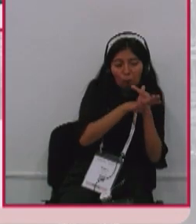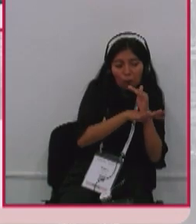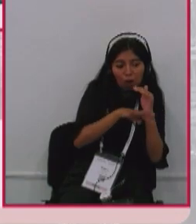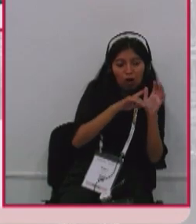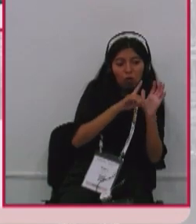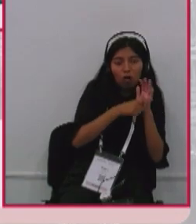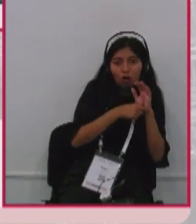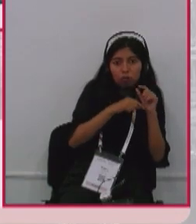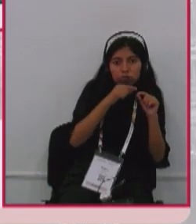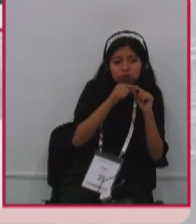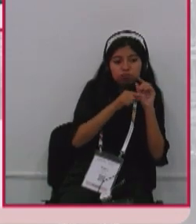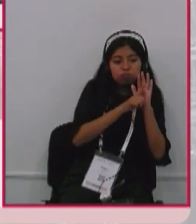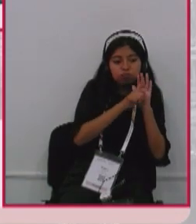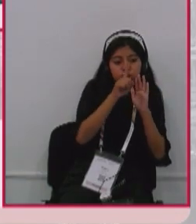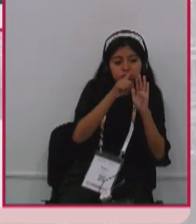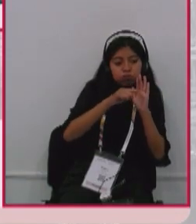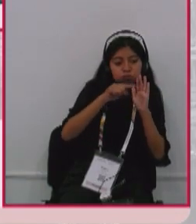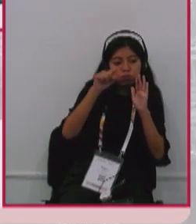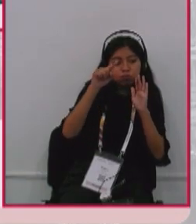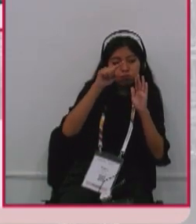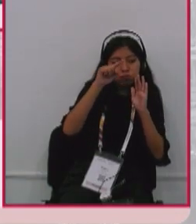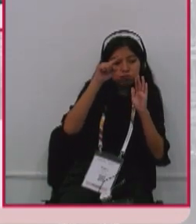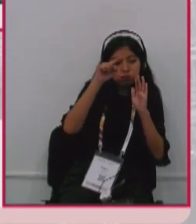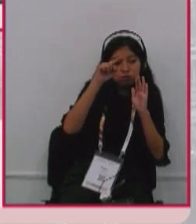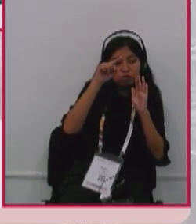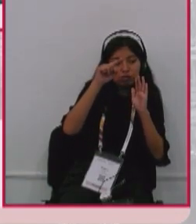empezamos a ver rápidamente se